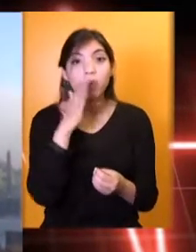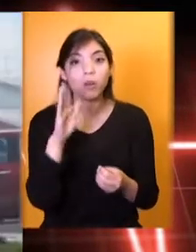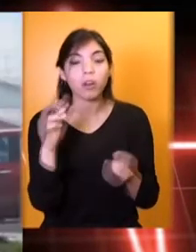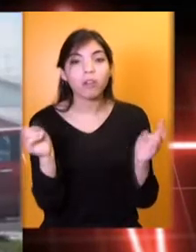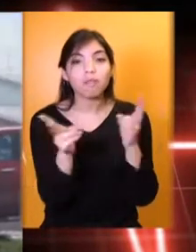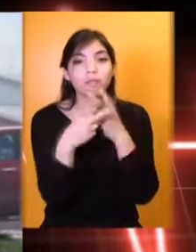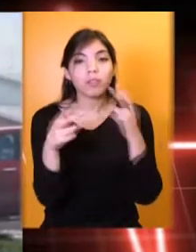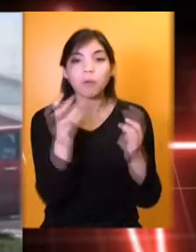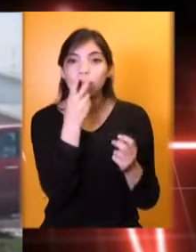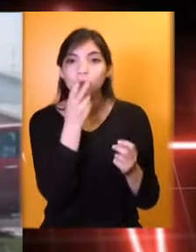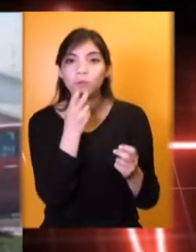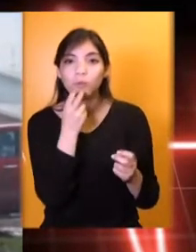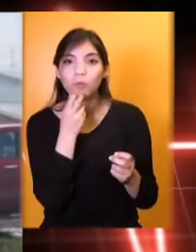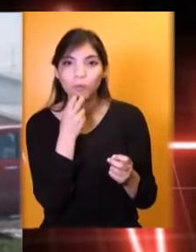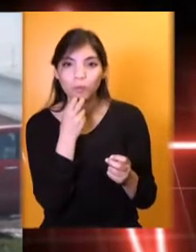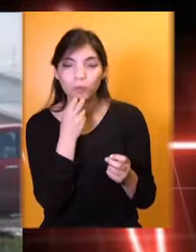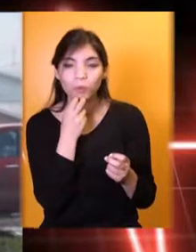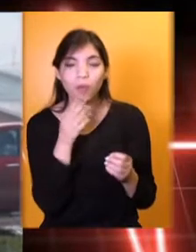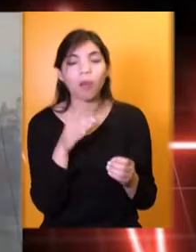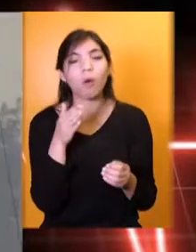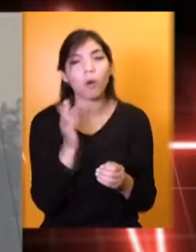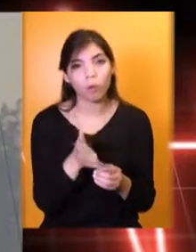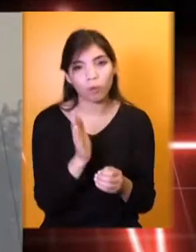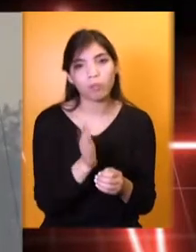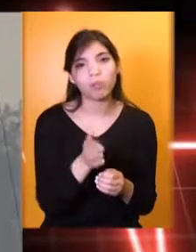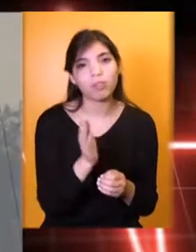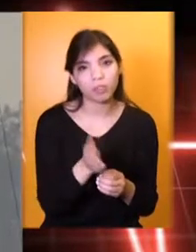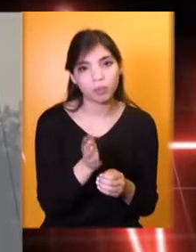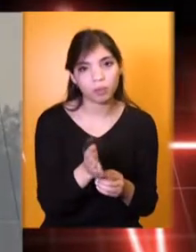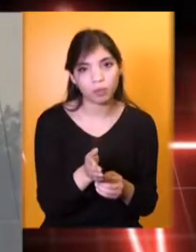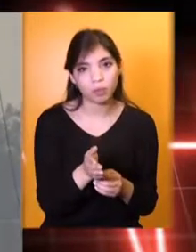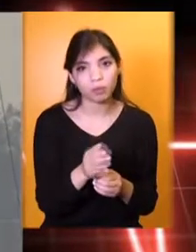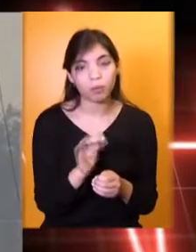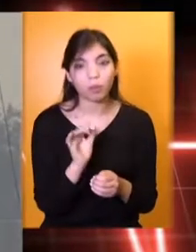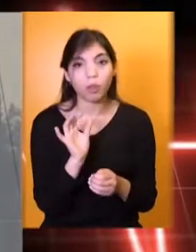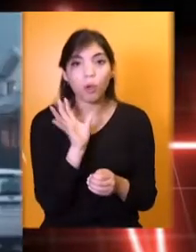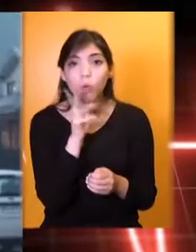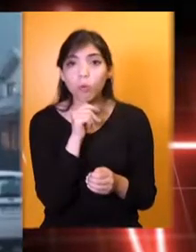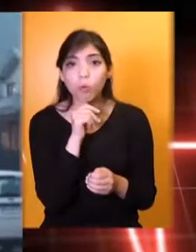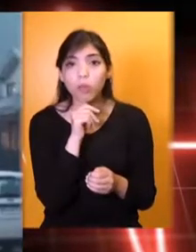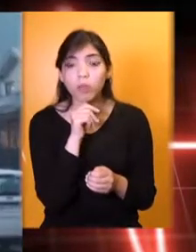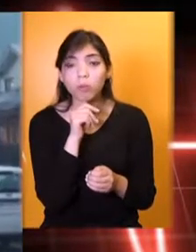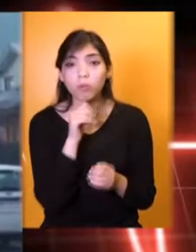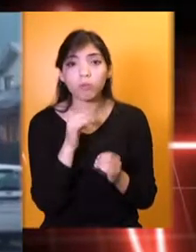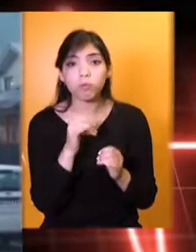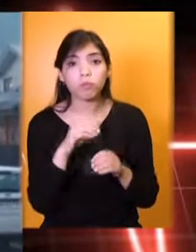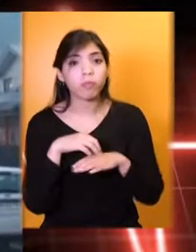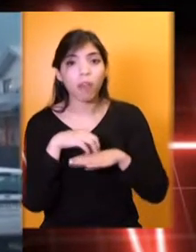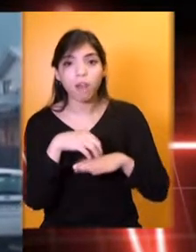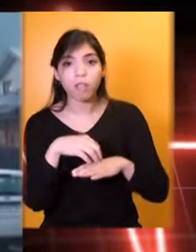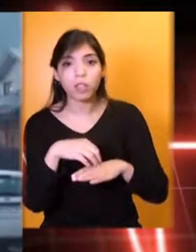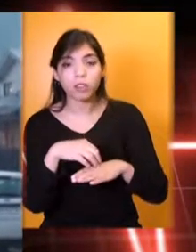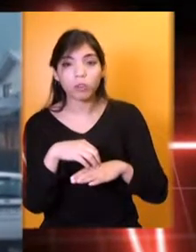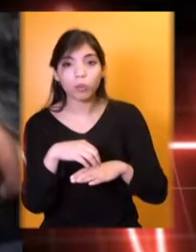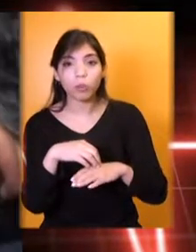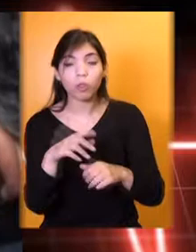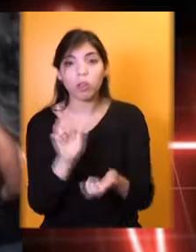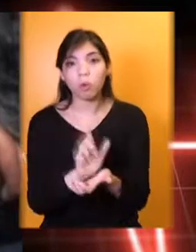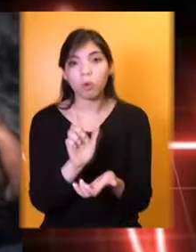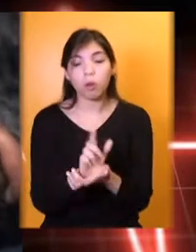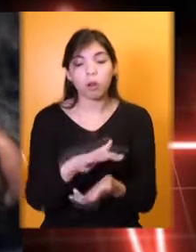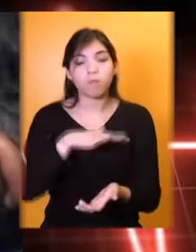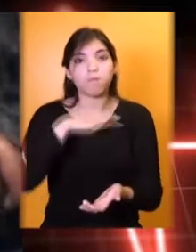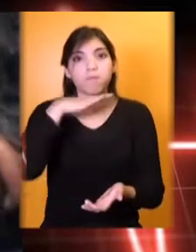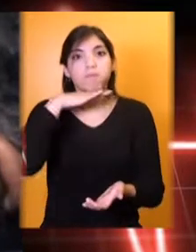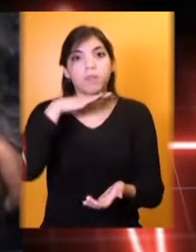siendo una tarea para el Ministerio del Medio Ambiente, más aún cuando no existe una declaración de zona saturada para poder aplicar algún plan de